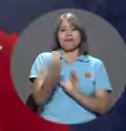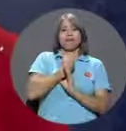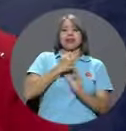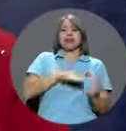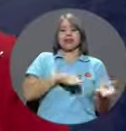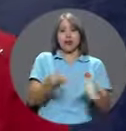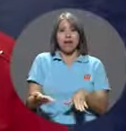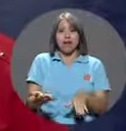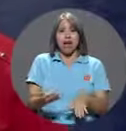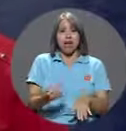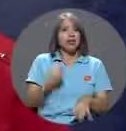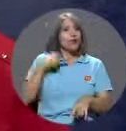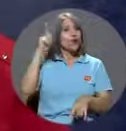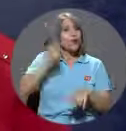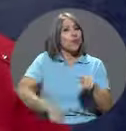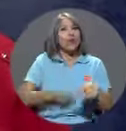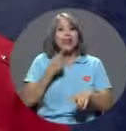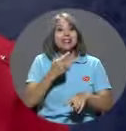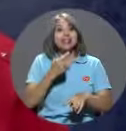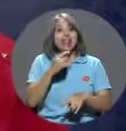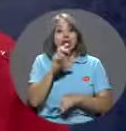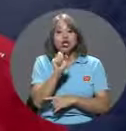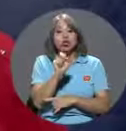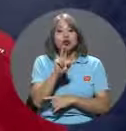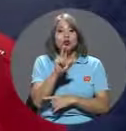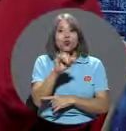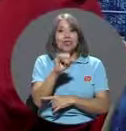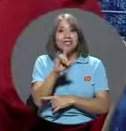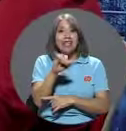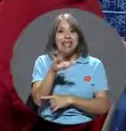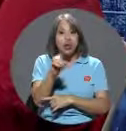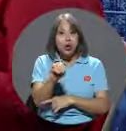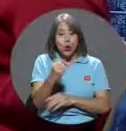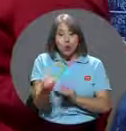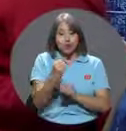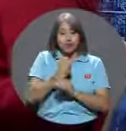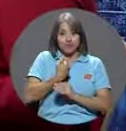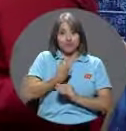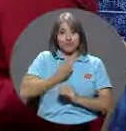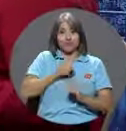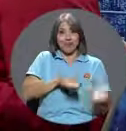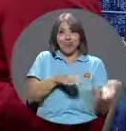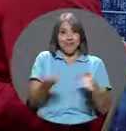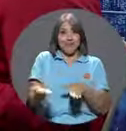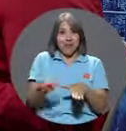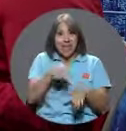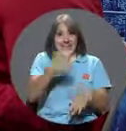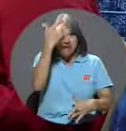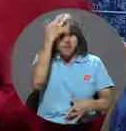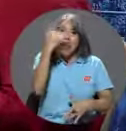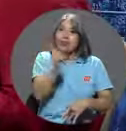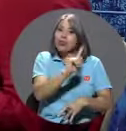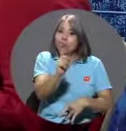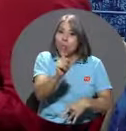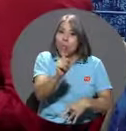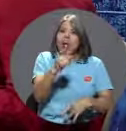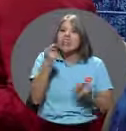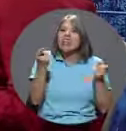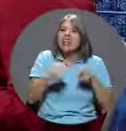el suicidio en sí sea la enfermedad. Lo que no estamos viendo es lo que te lleva a esa